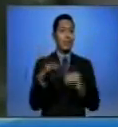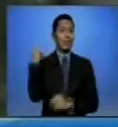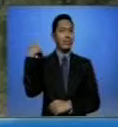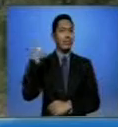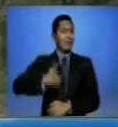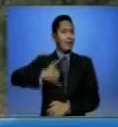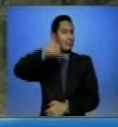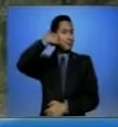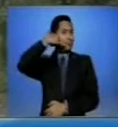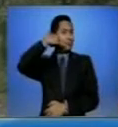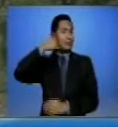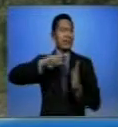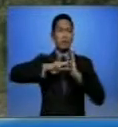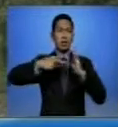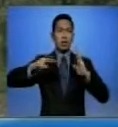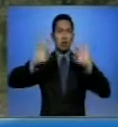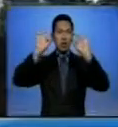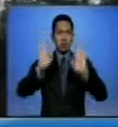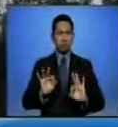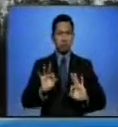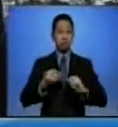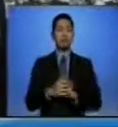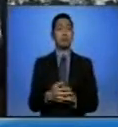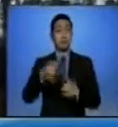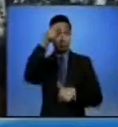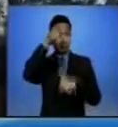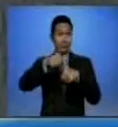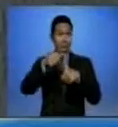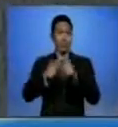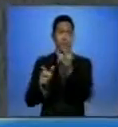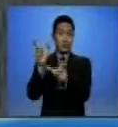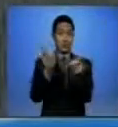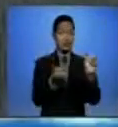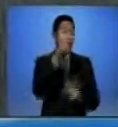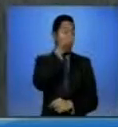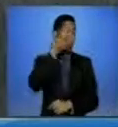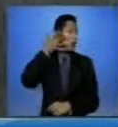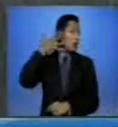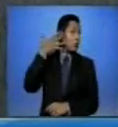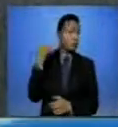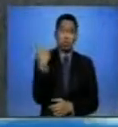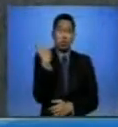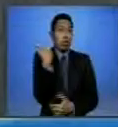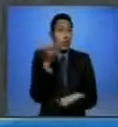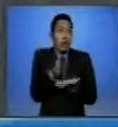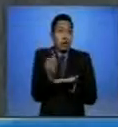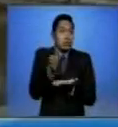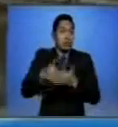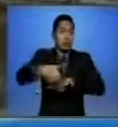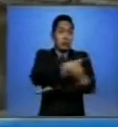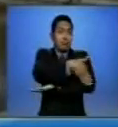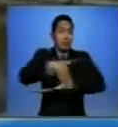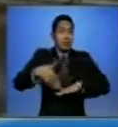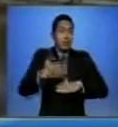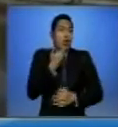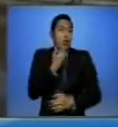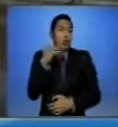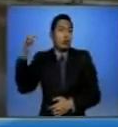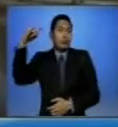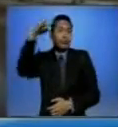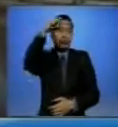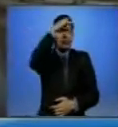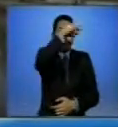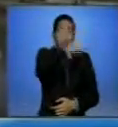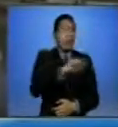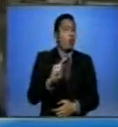de alta tecnología es importante recordar que la población de taisha no tiene vías de acceso terrestre y solo se puede llegar a ella de